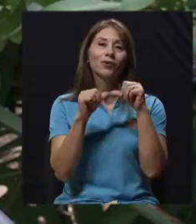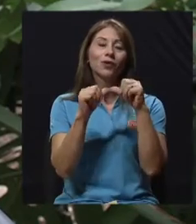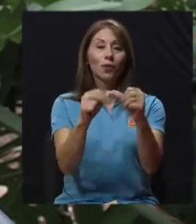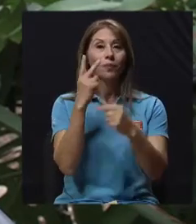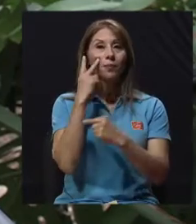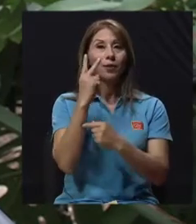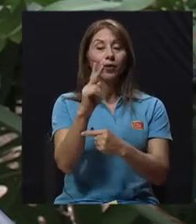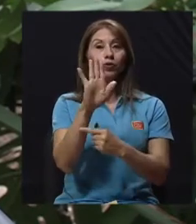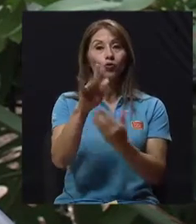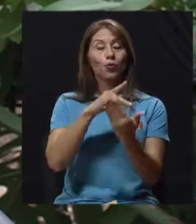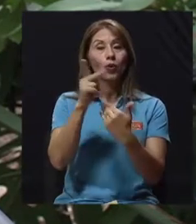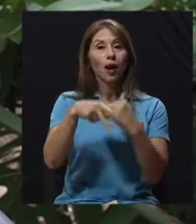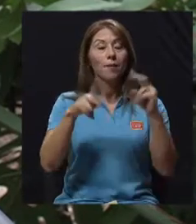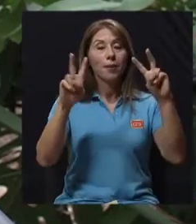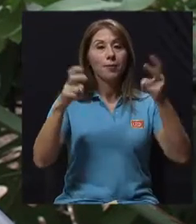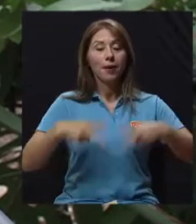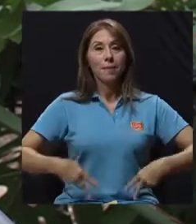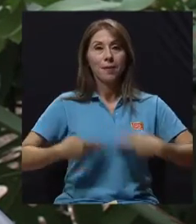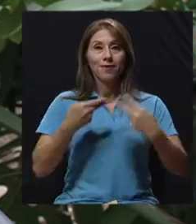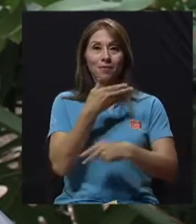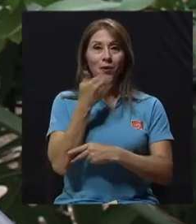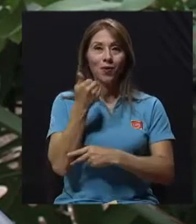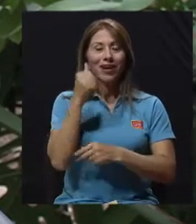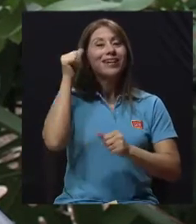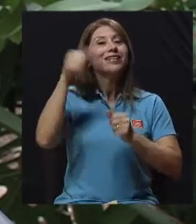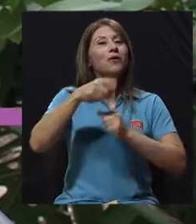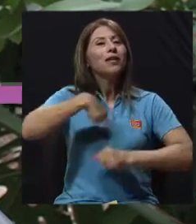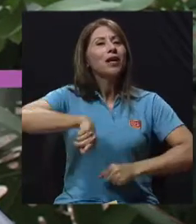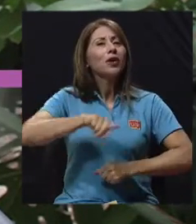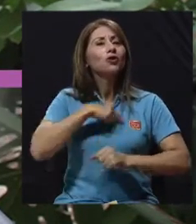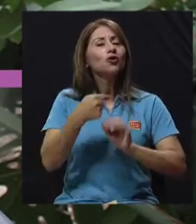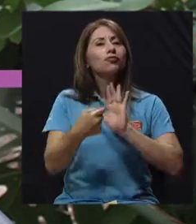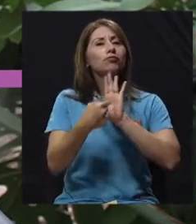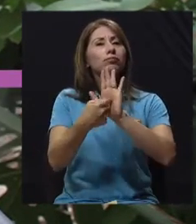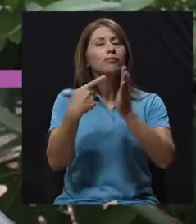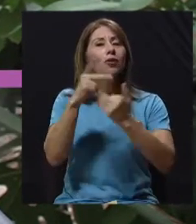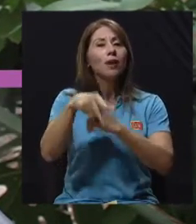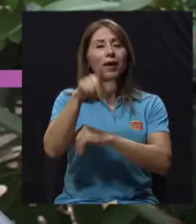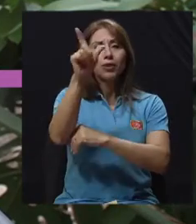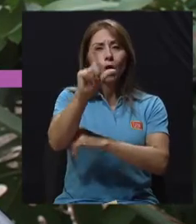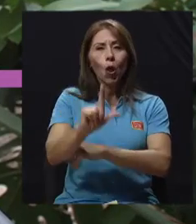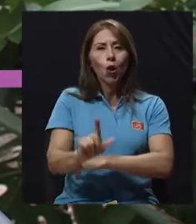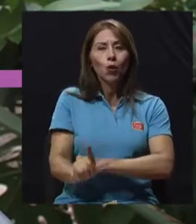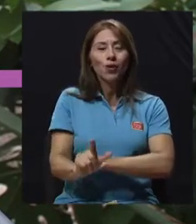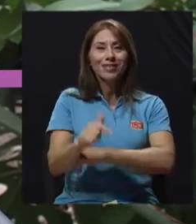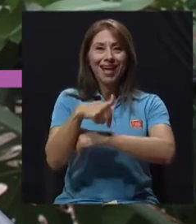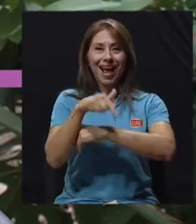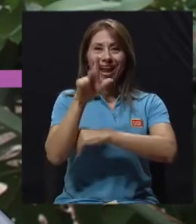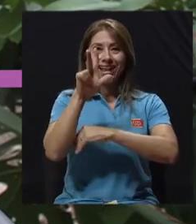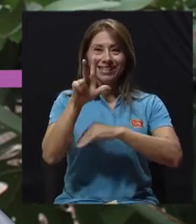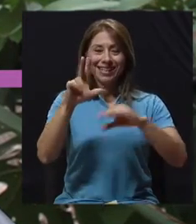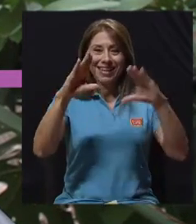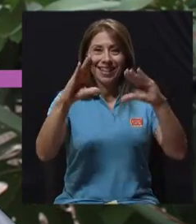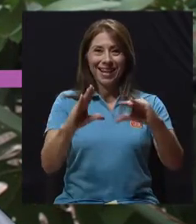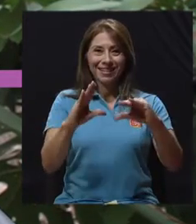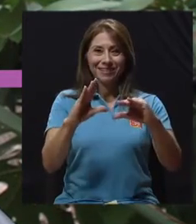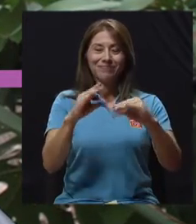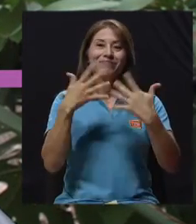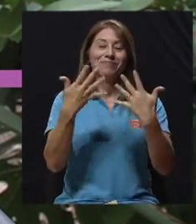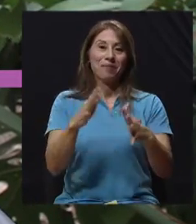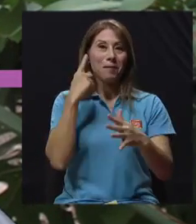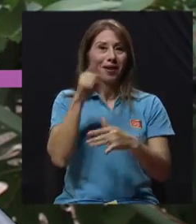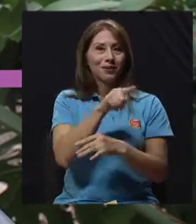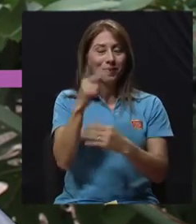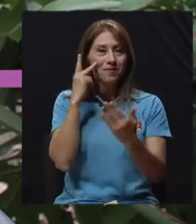Gracias por continuar en sintonía de su programa Vivir Mejor. Recuerde que salimos todos los lunes a las 3 de la tarde en directo para que nos sigan y por supuesto